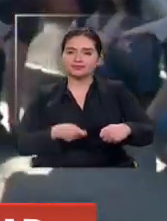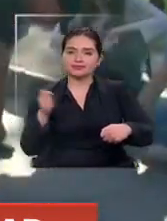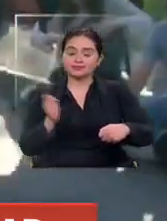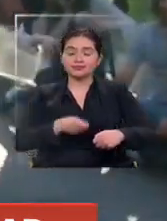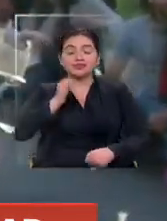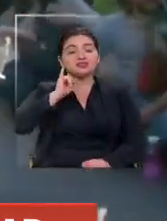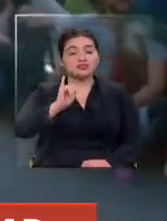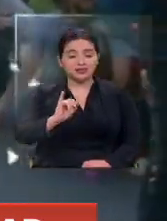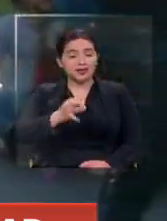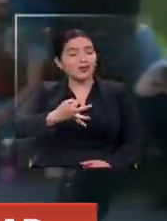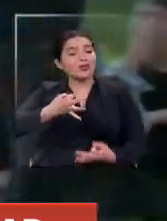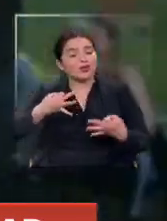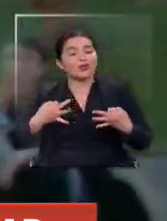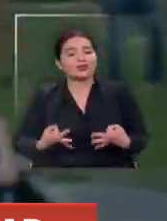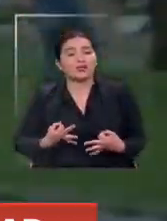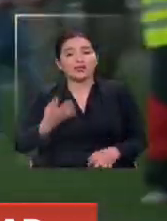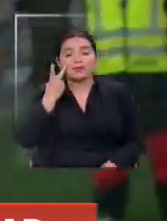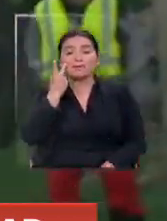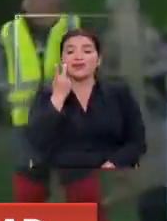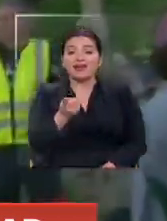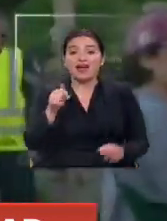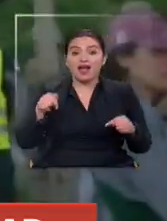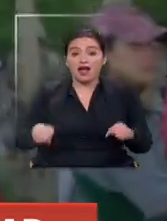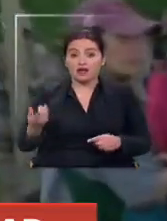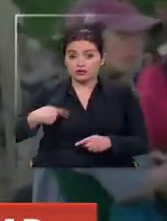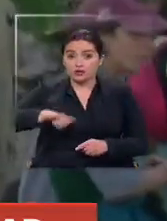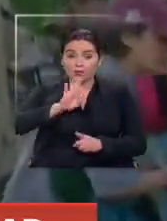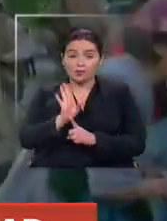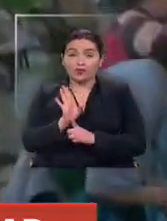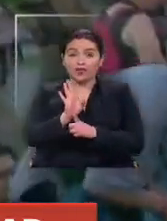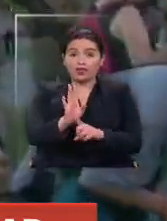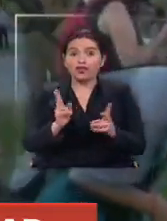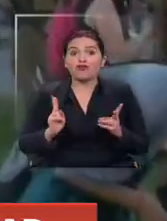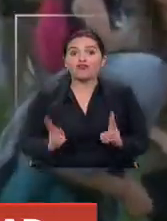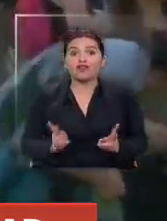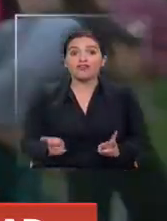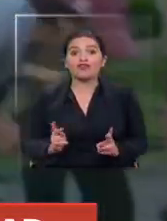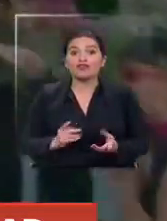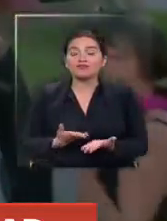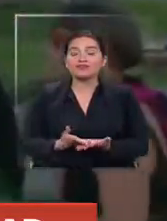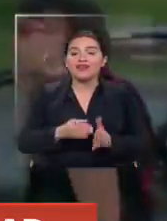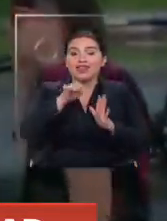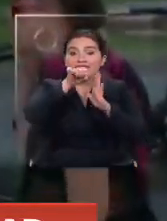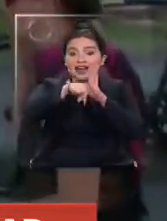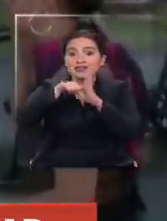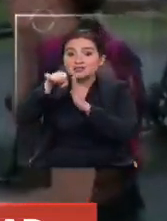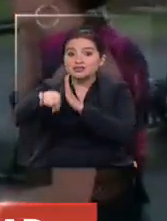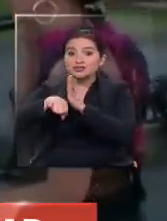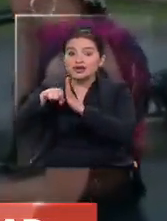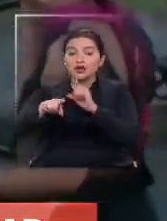Sí, justamente, mira, y acá lo que mostramos nosotros en vivo a través de nuestra transmisión